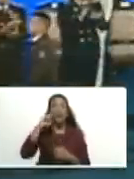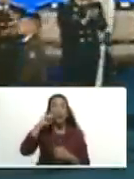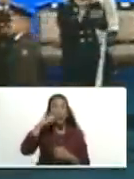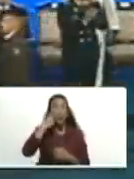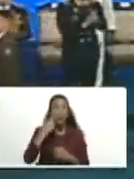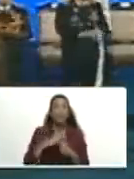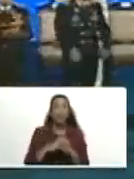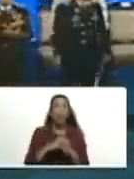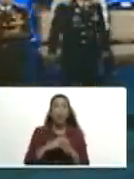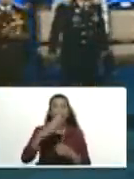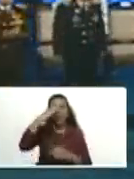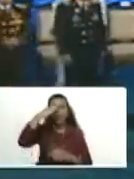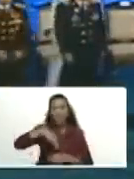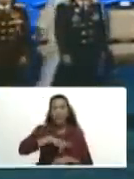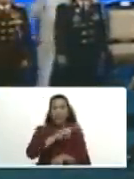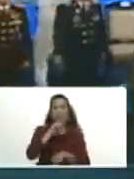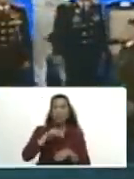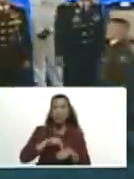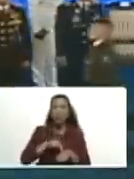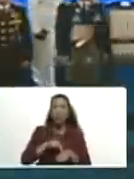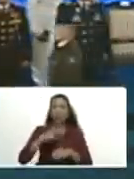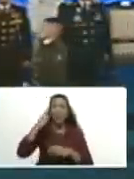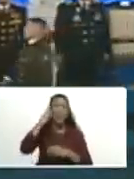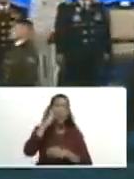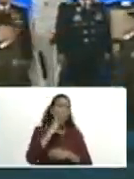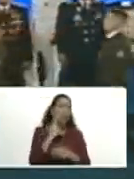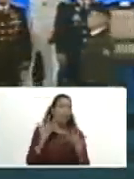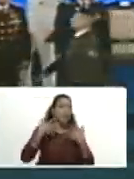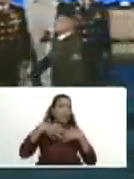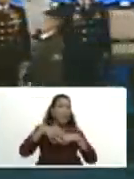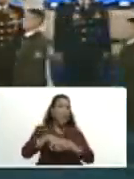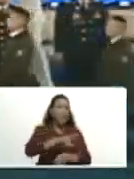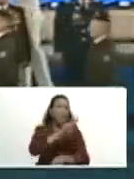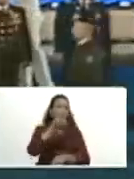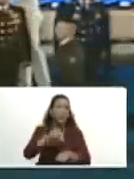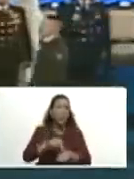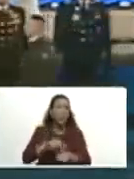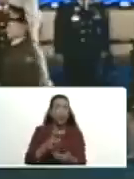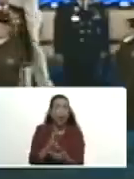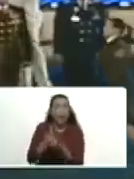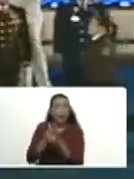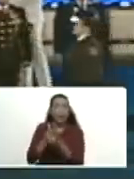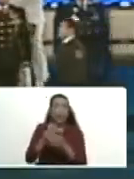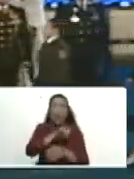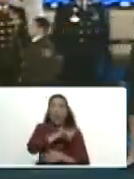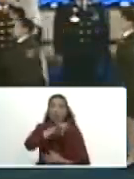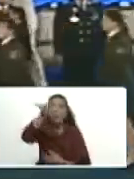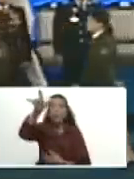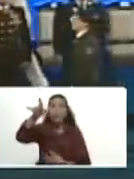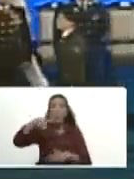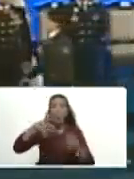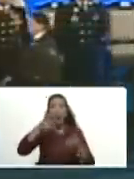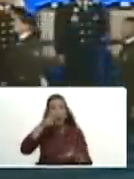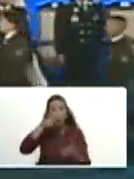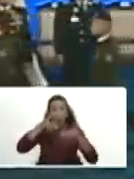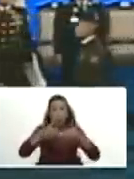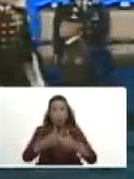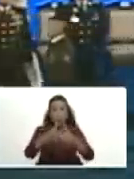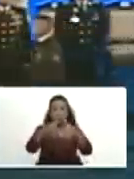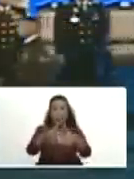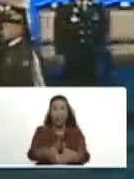Recordemos que la Fuerza Armada Nacional Bolivariana está integrada por el Ejército Nacional, la Armada Nacional, la Aviación Militar y la Guardia